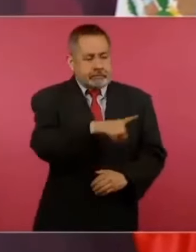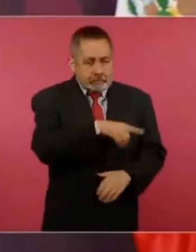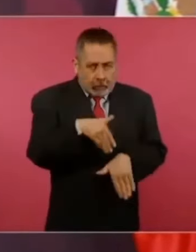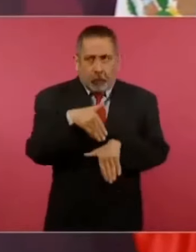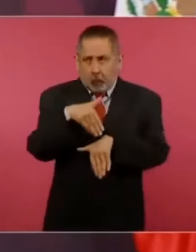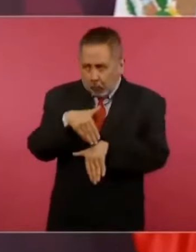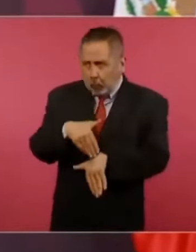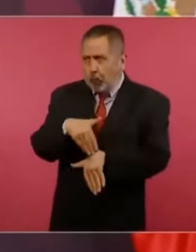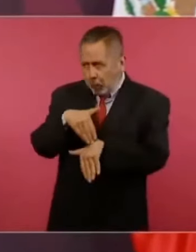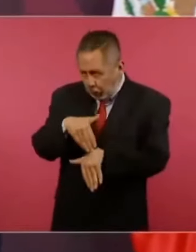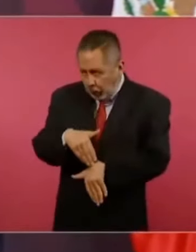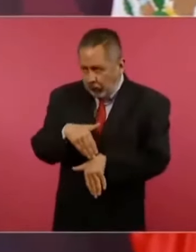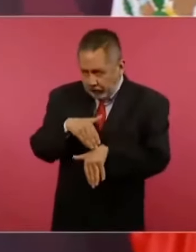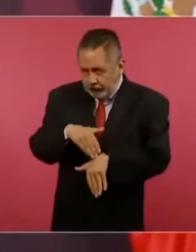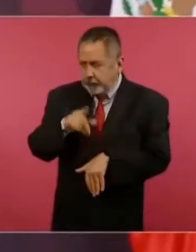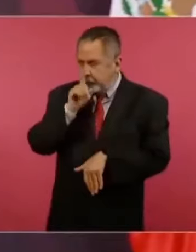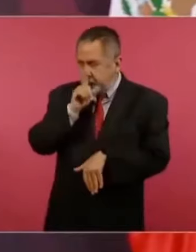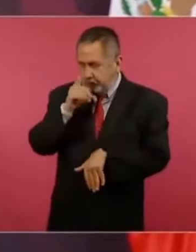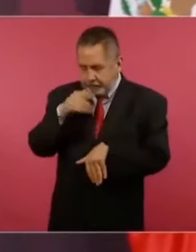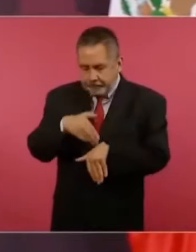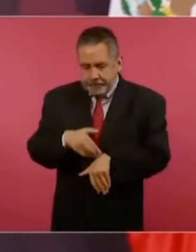Obedientes,